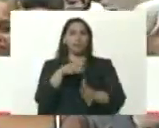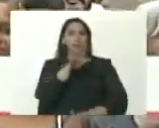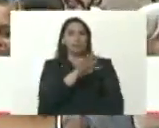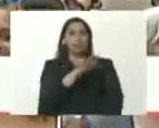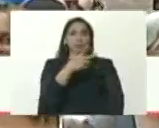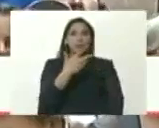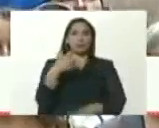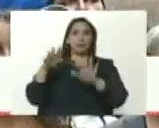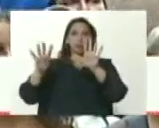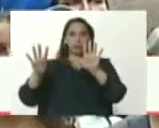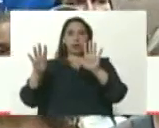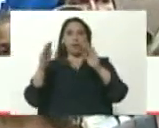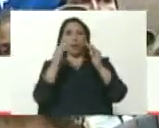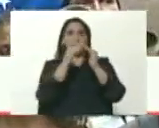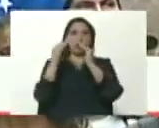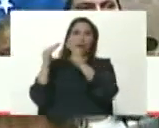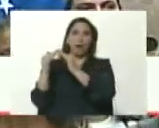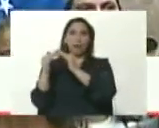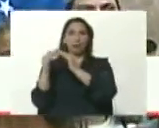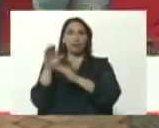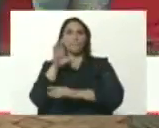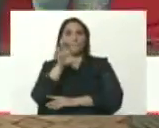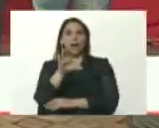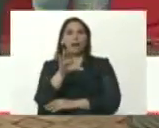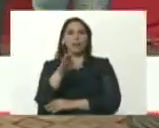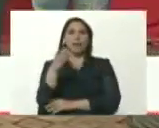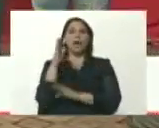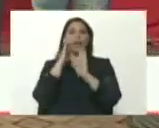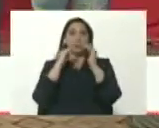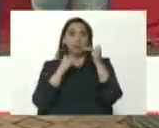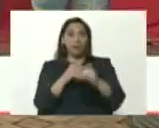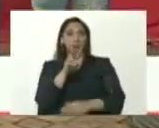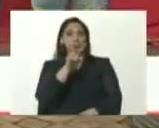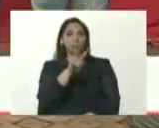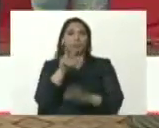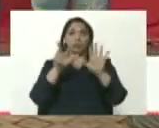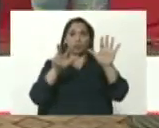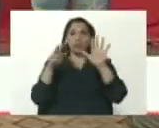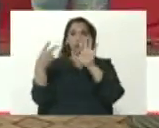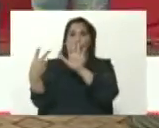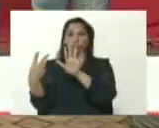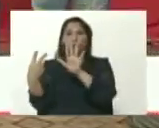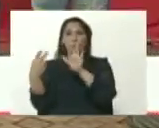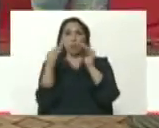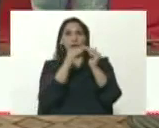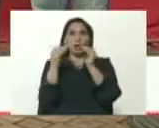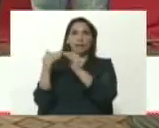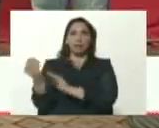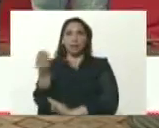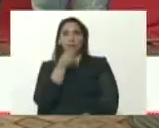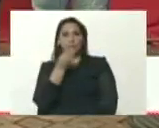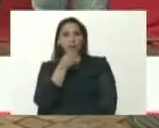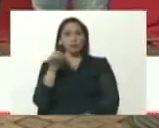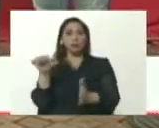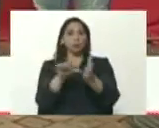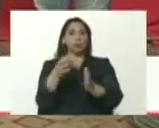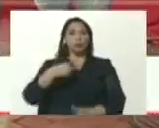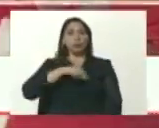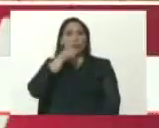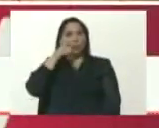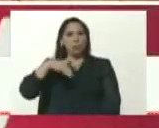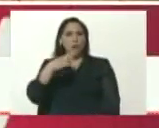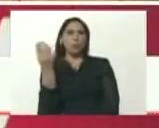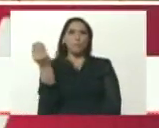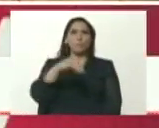415.539 hogares de la patria. Estamos atendiendo las 282 casas de alimentación, donde nuestro pueblo con